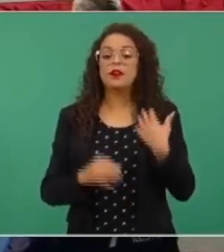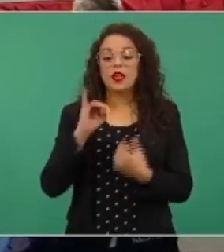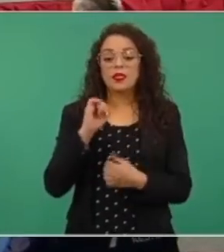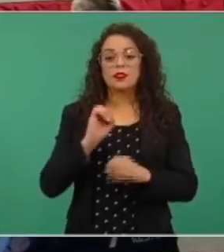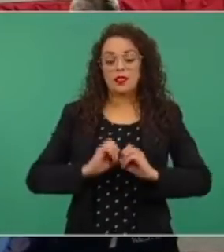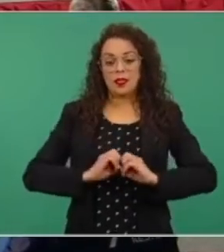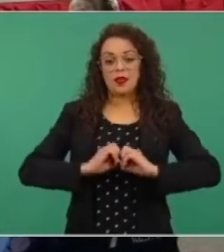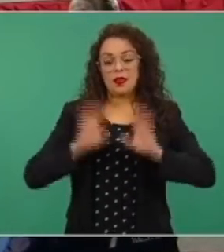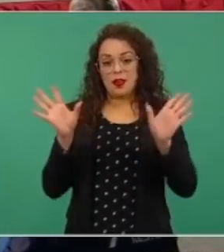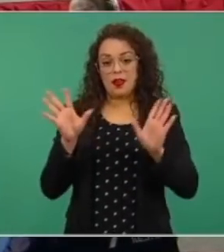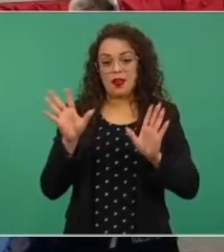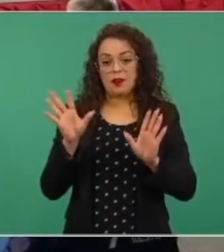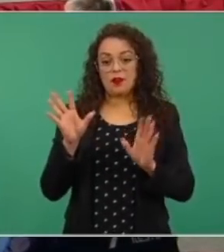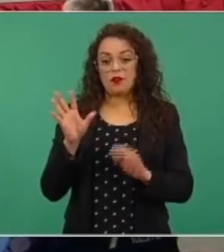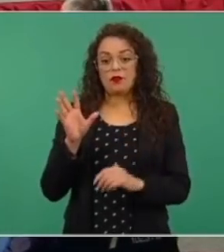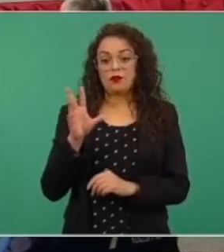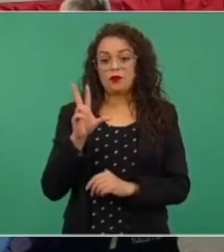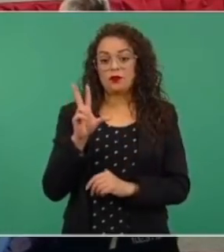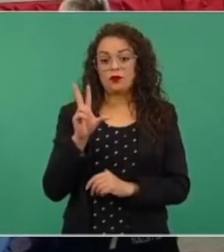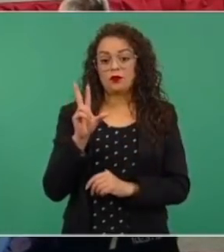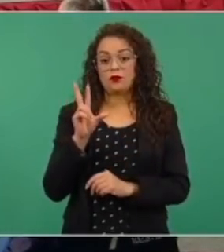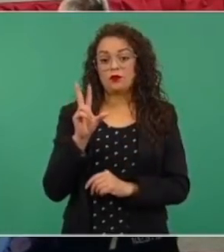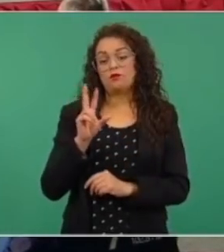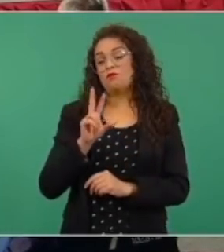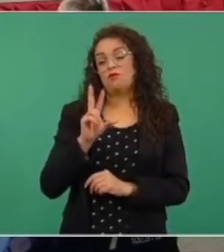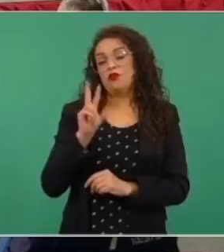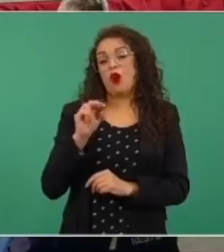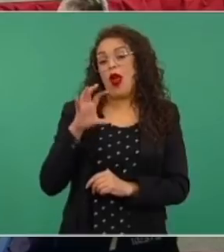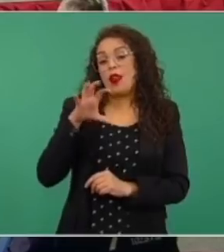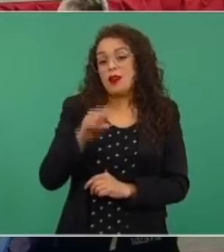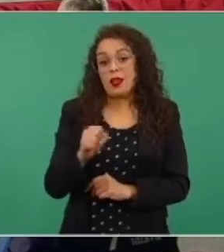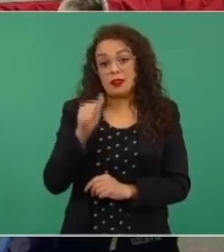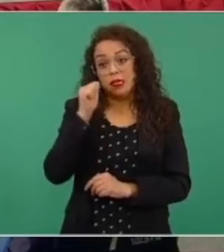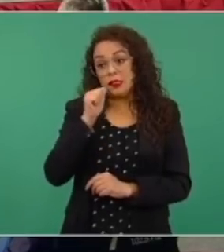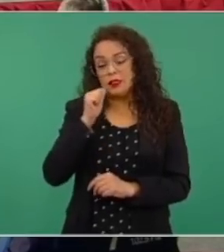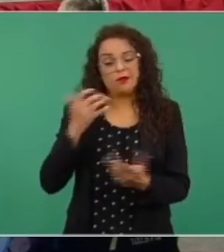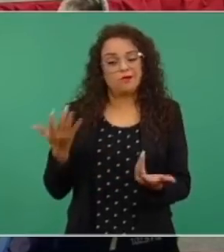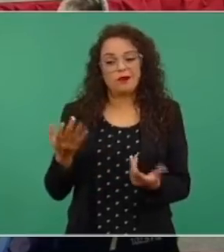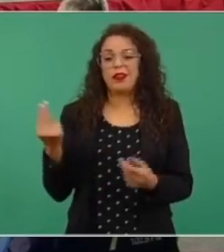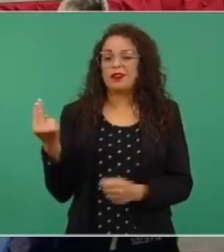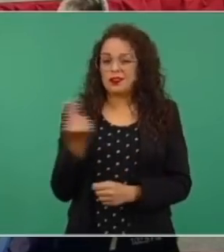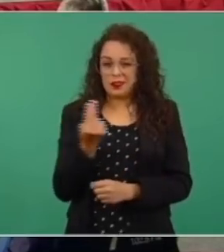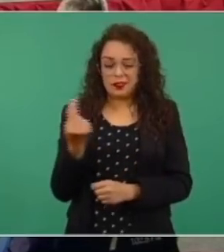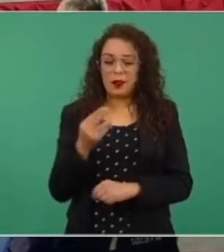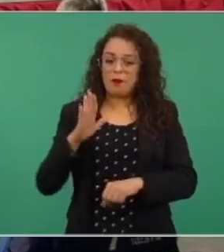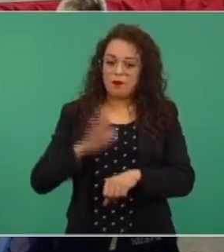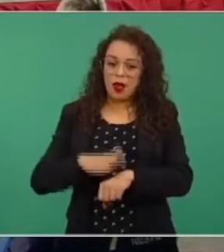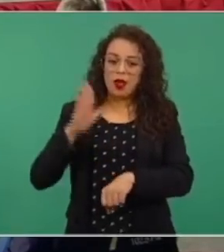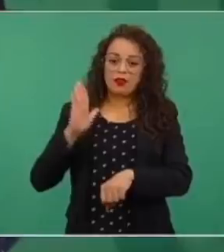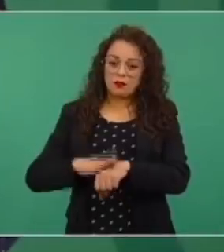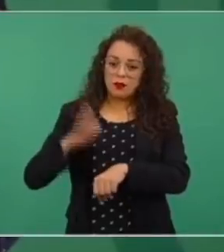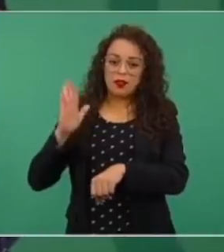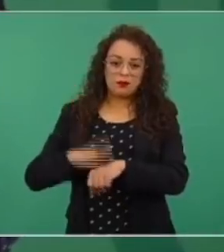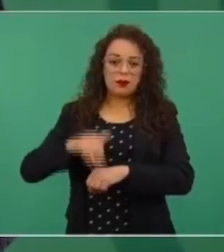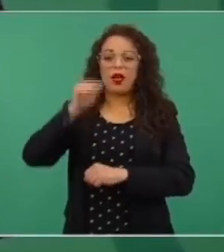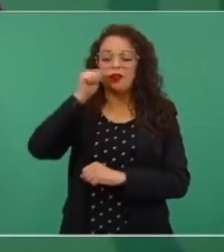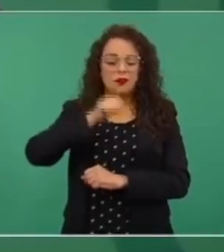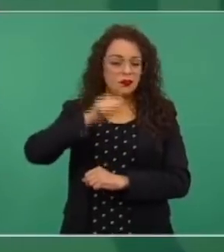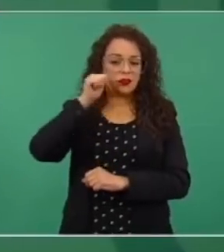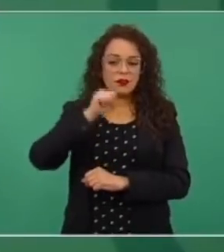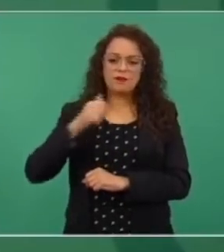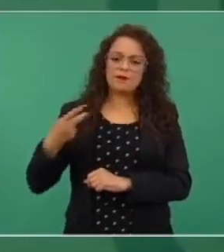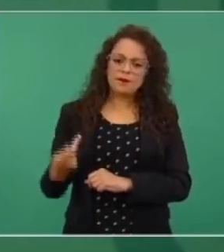nunca va a alcanzar, ¿no? Se requieren más y más, pero